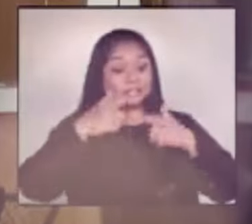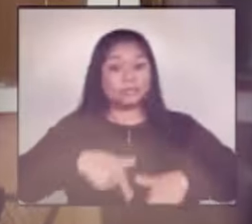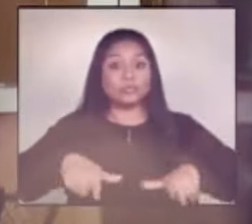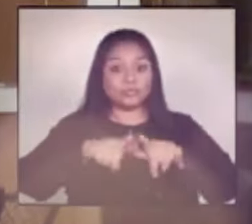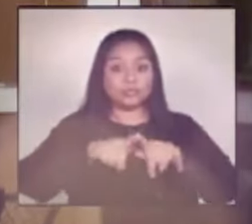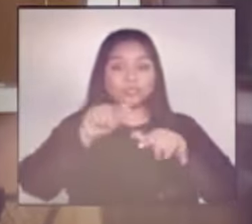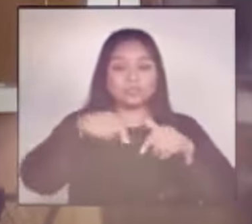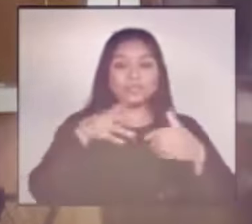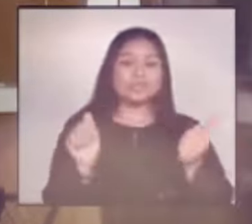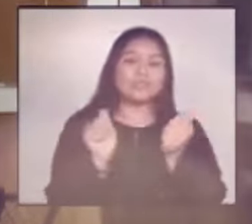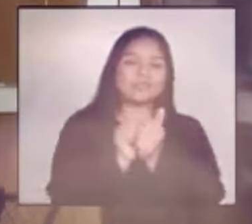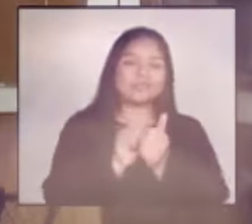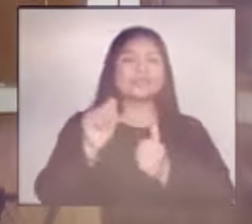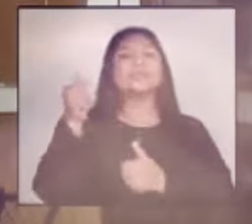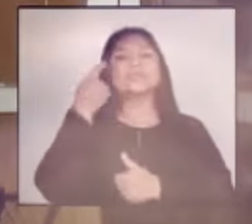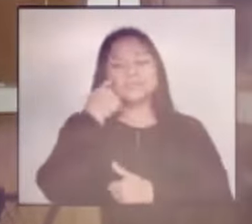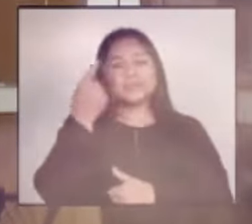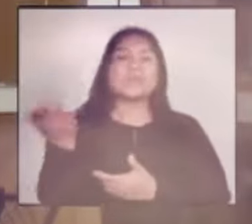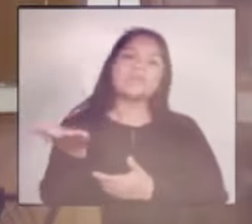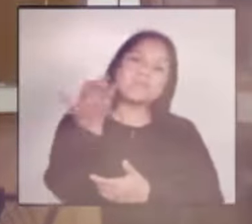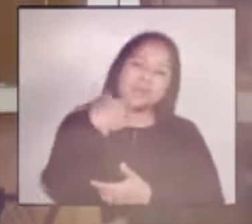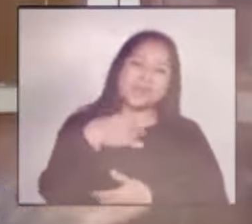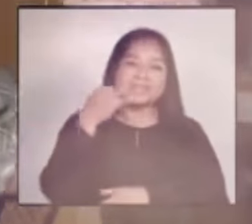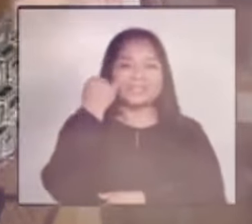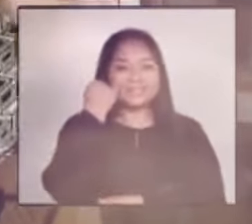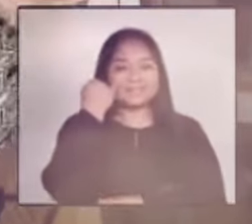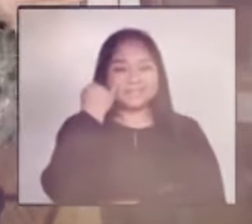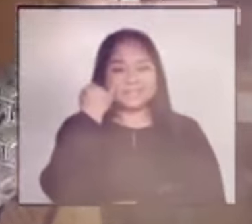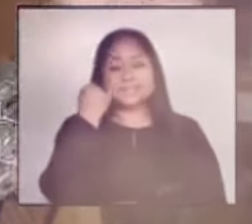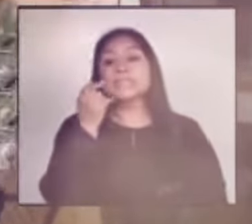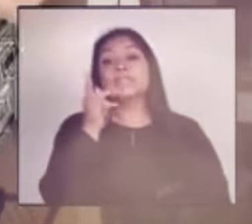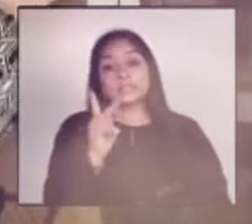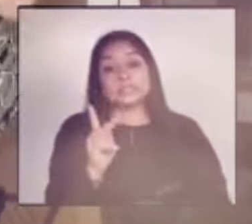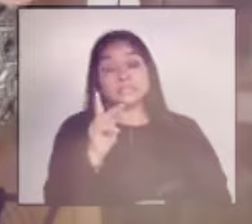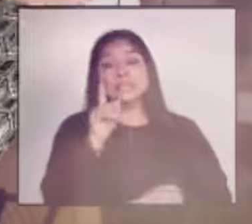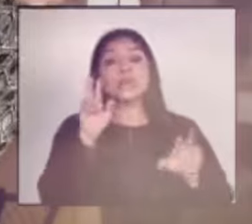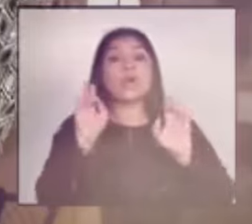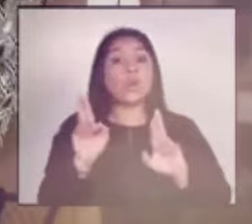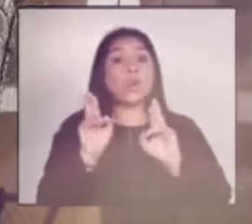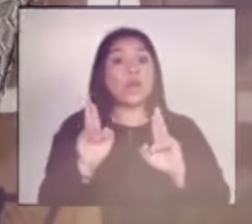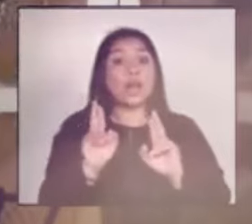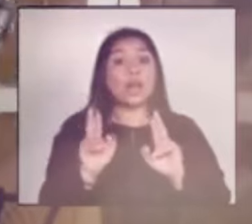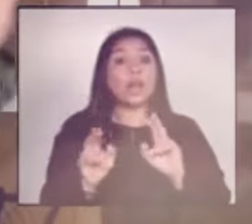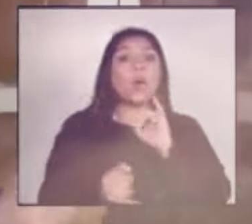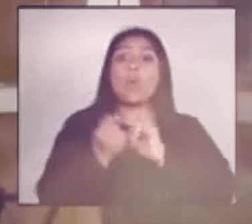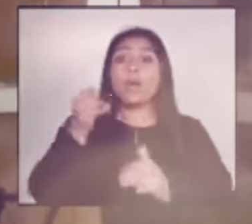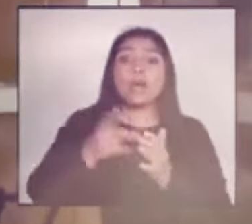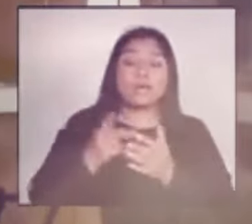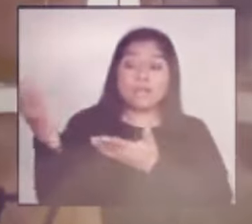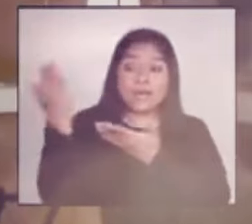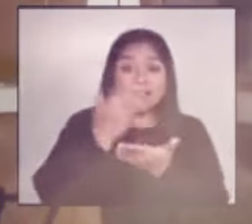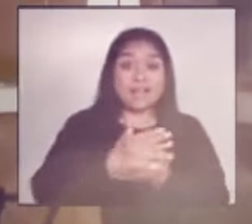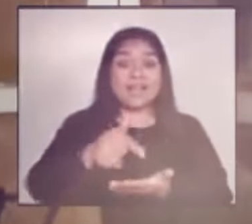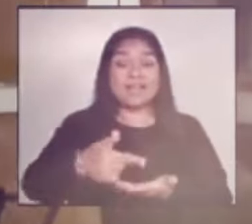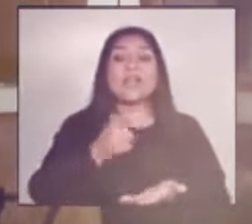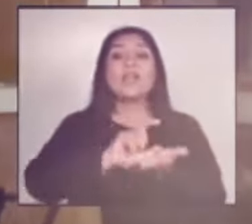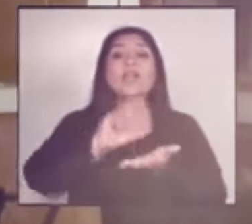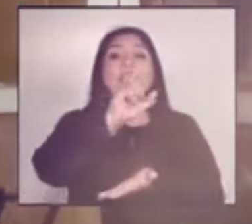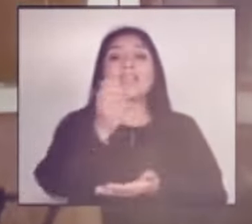acompañen todos los miércoles y que ojalá que no sea la última vez que venga el colegio Valle